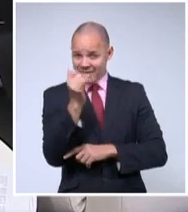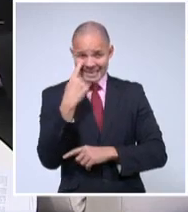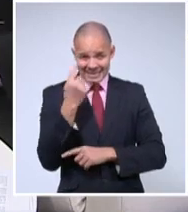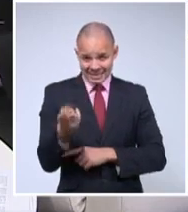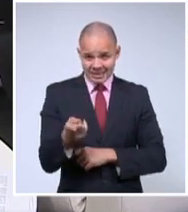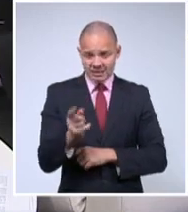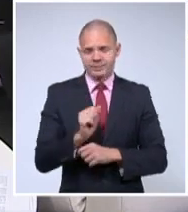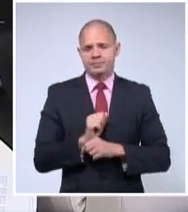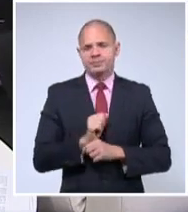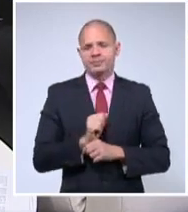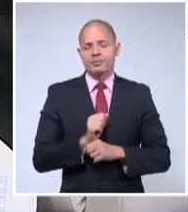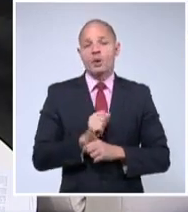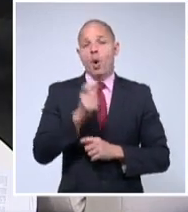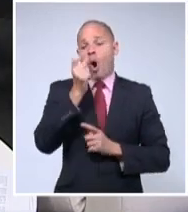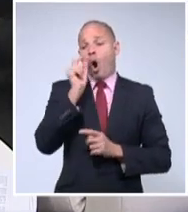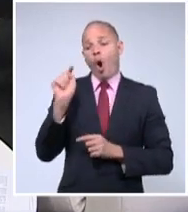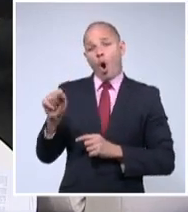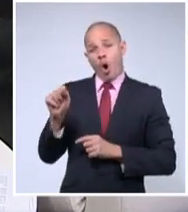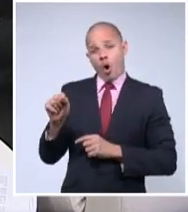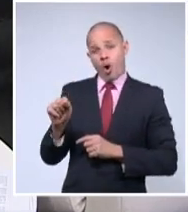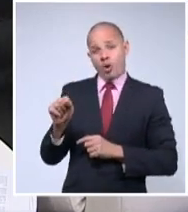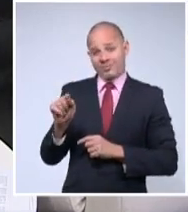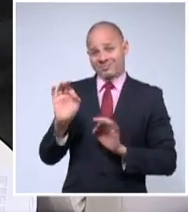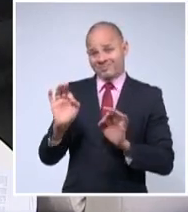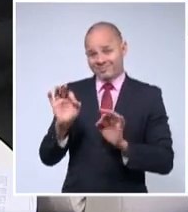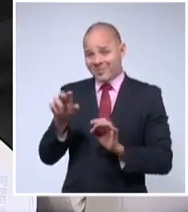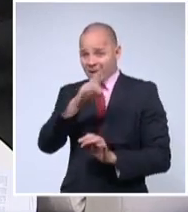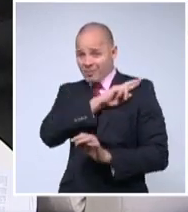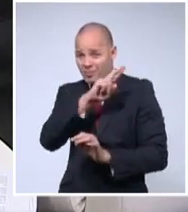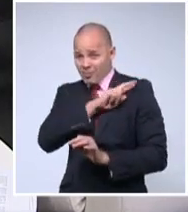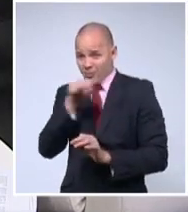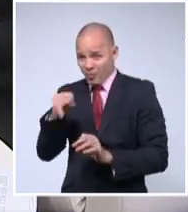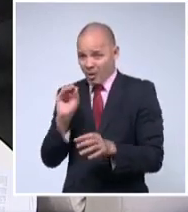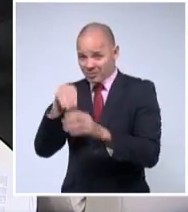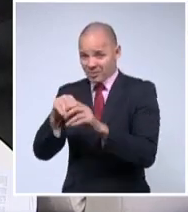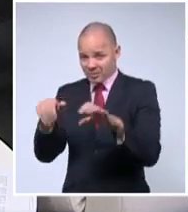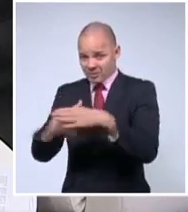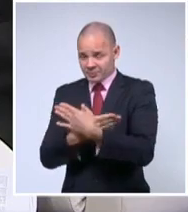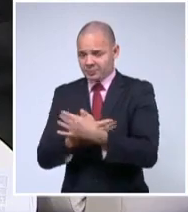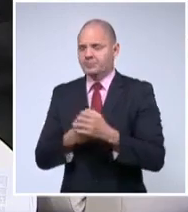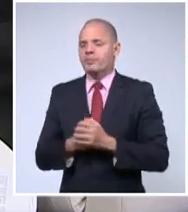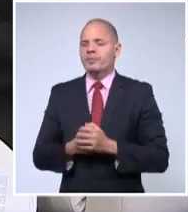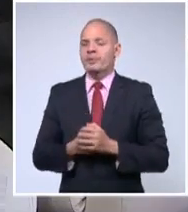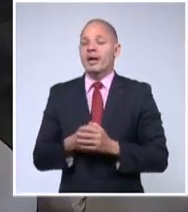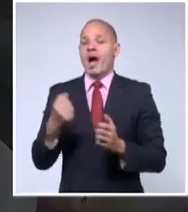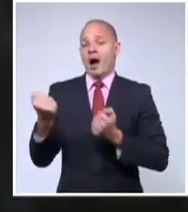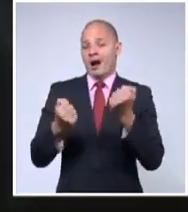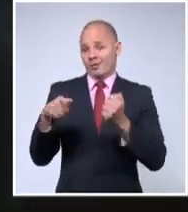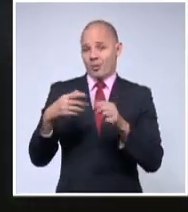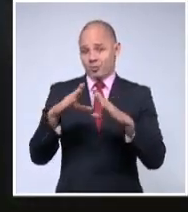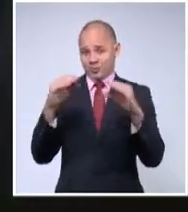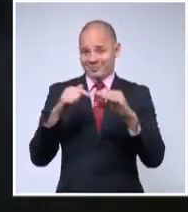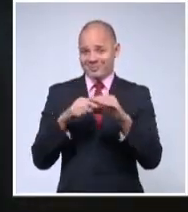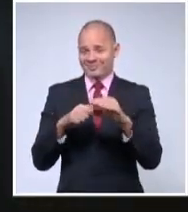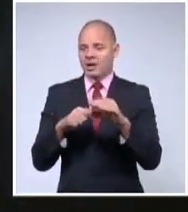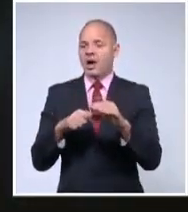cuando el encargado de negocio sube a su auto, a individuos que han sido partícipes